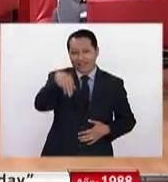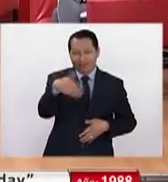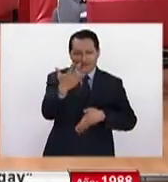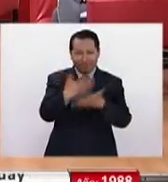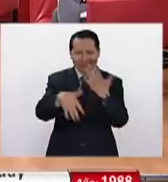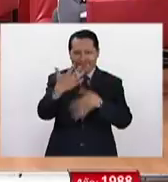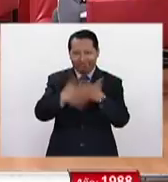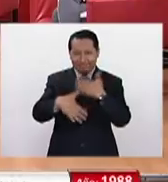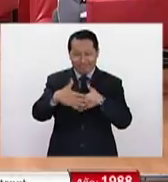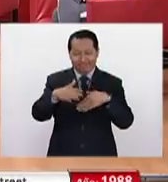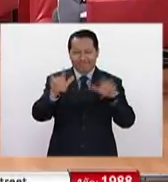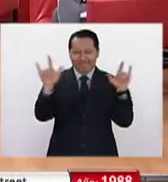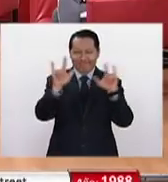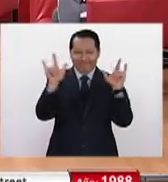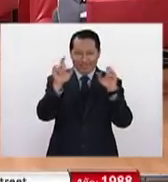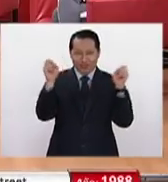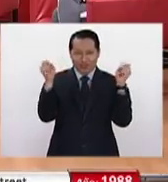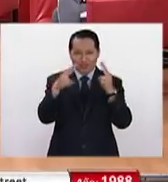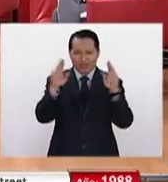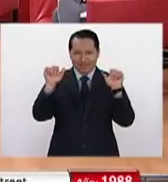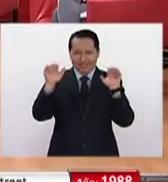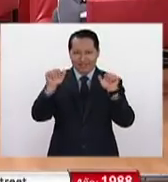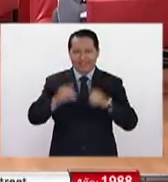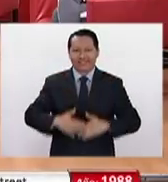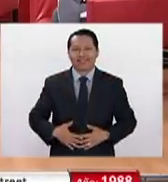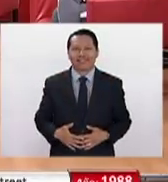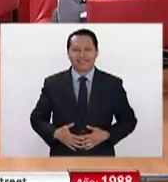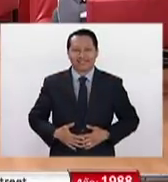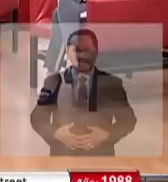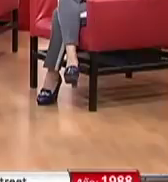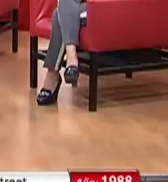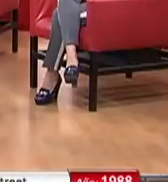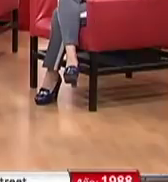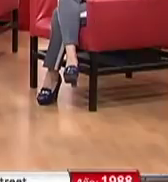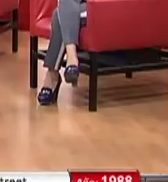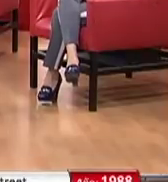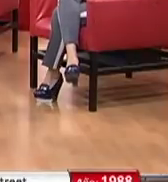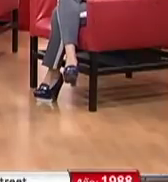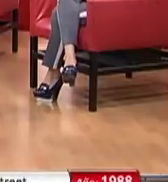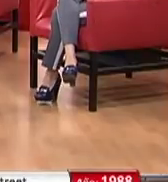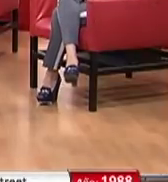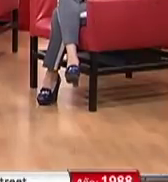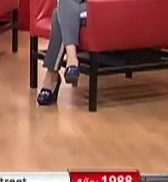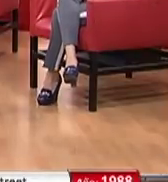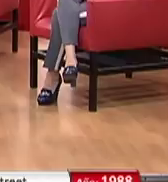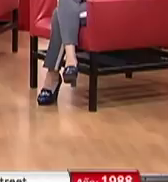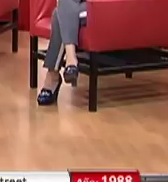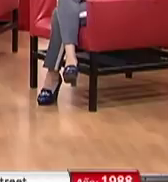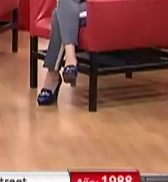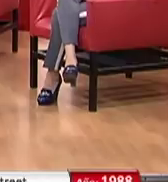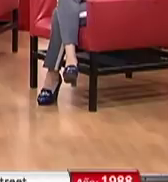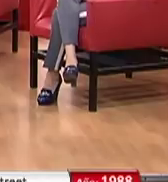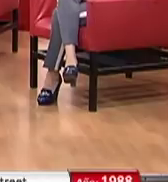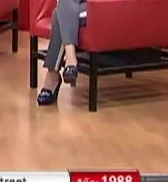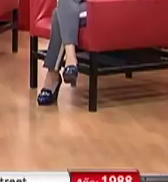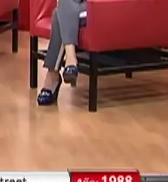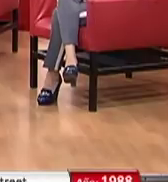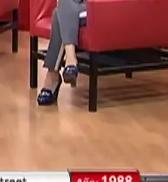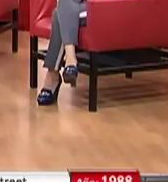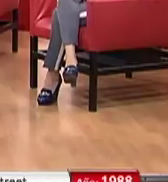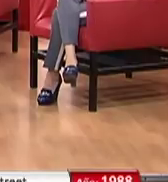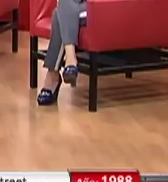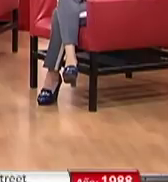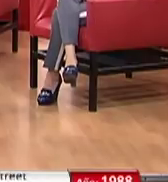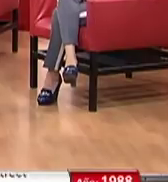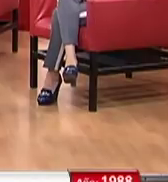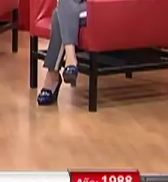va a acompañar en el lenguaje de las señas. A ti, querido Jorge, muchas felicidades, gracias, como siempre. Gracias. Pero sobre todas las cosas, a usted que nos